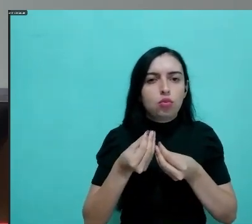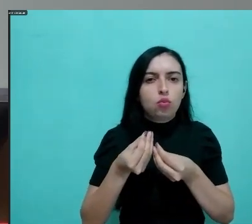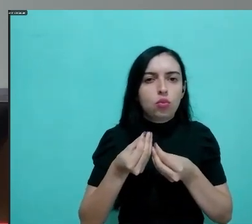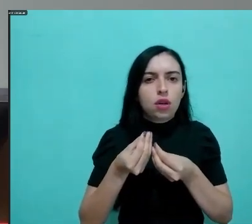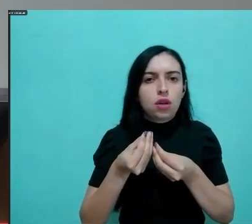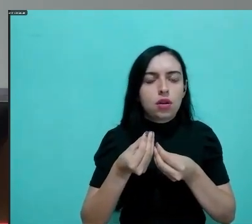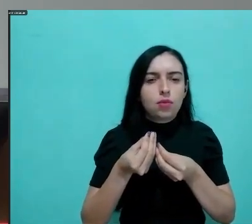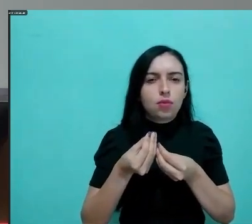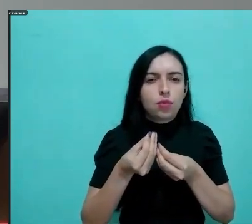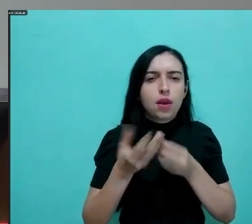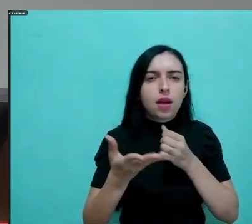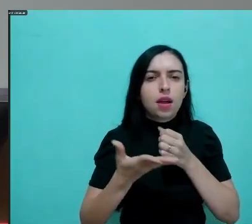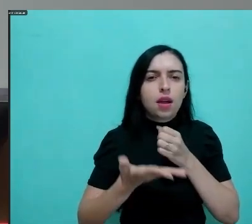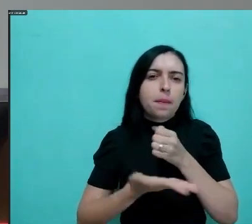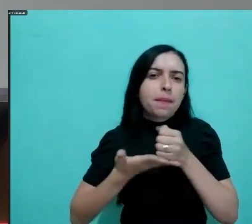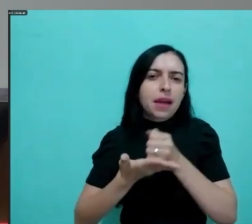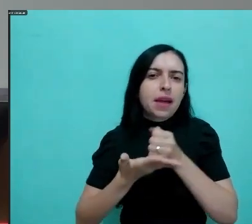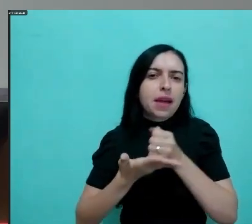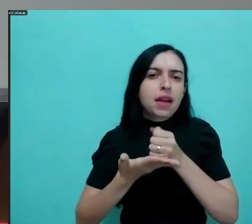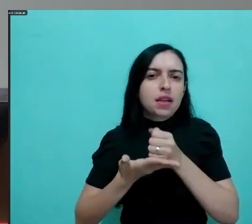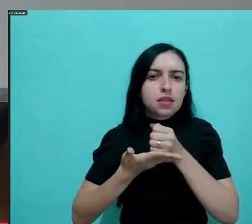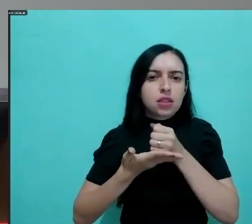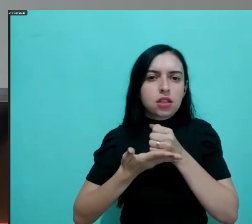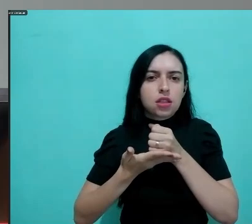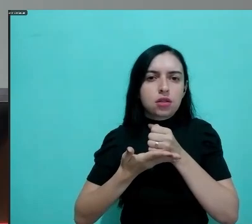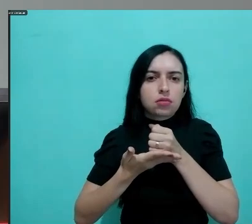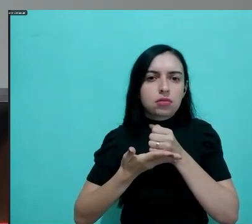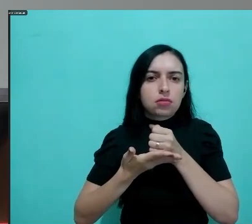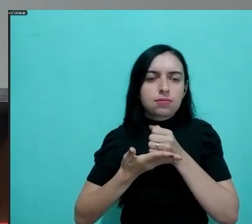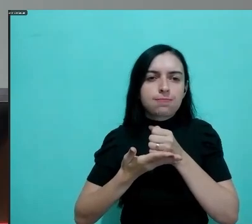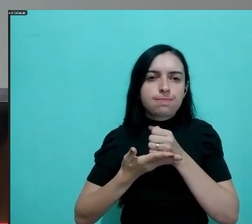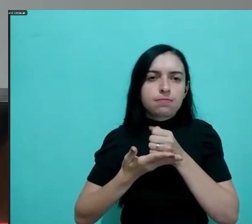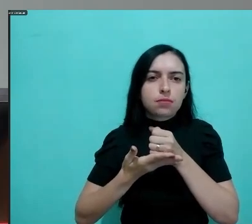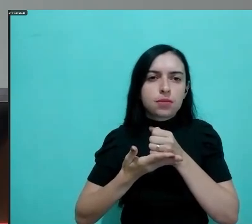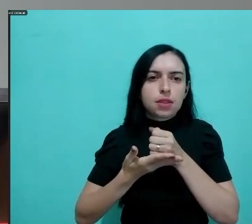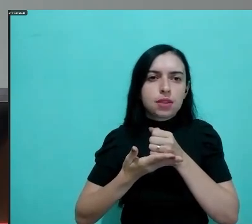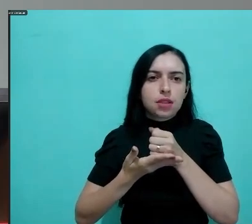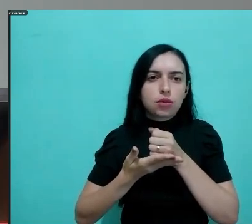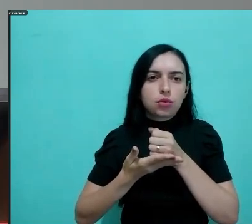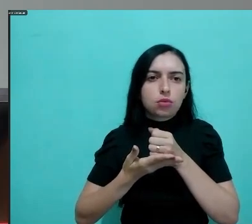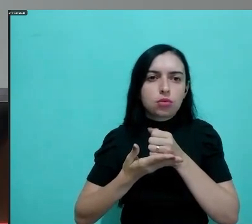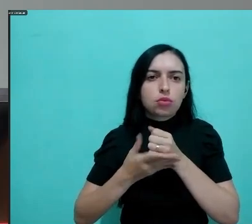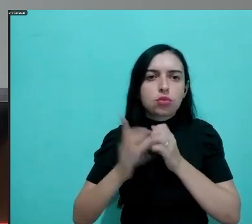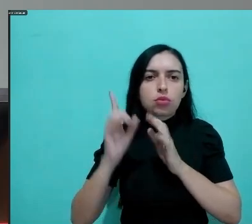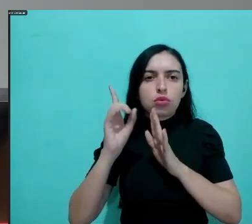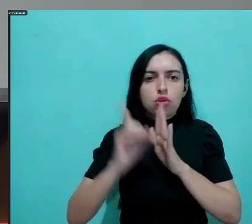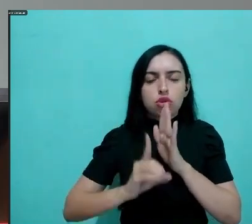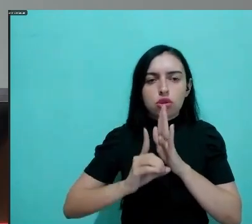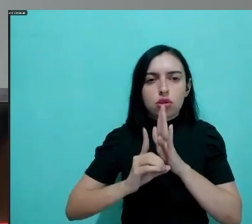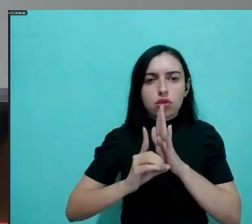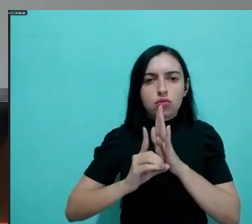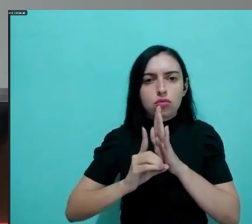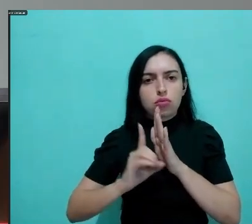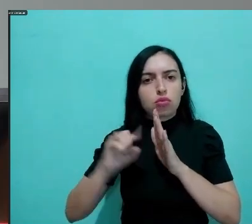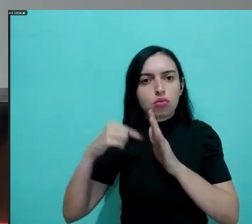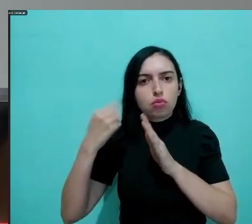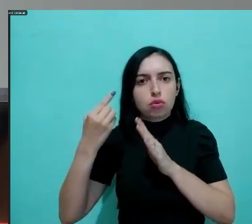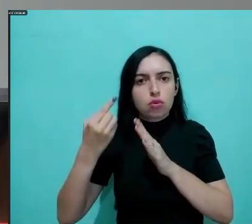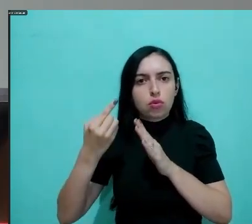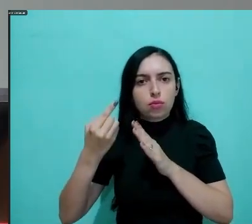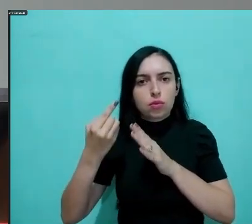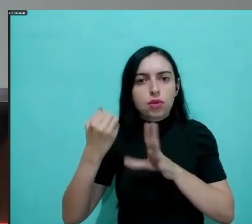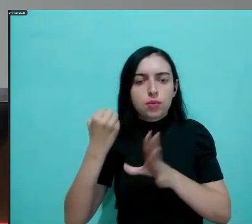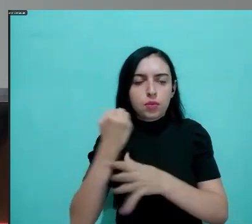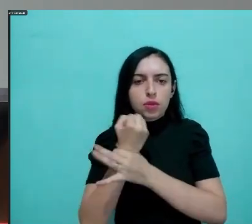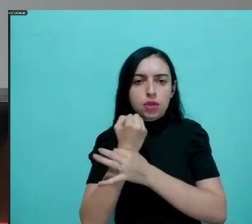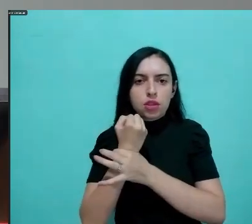elemento del aire constitucional, ahora forman parte del derecho constitucional duro, protegido por